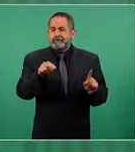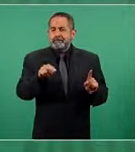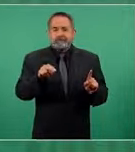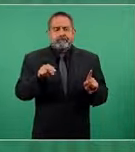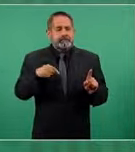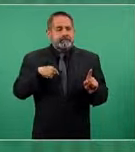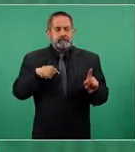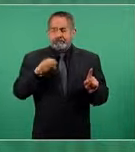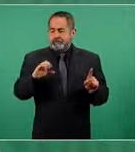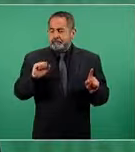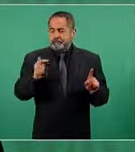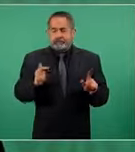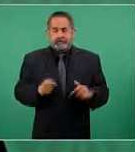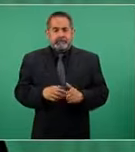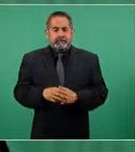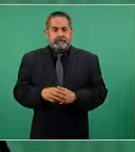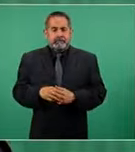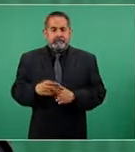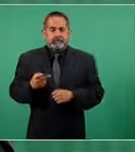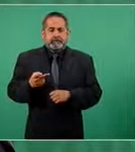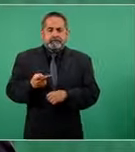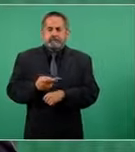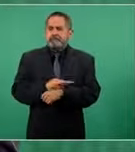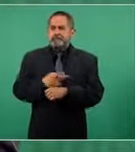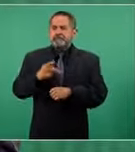¿Qué hace Salinas?